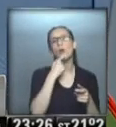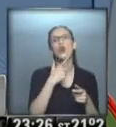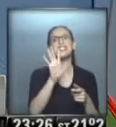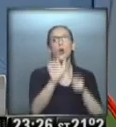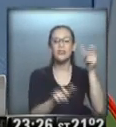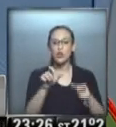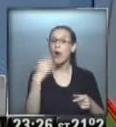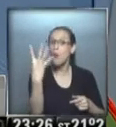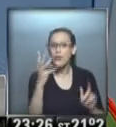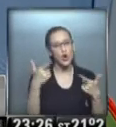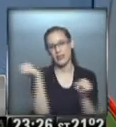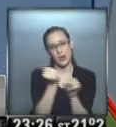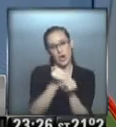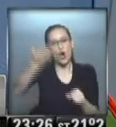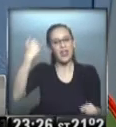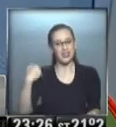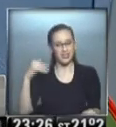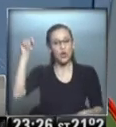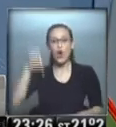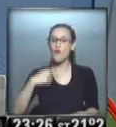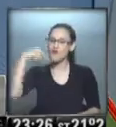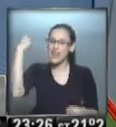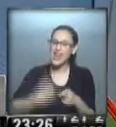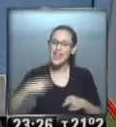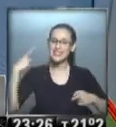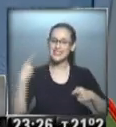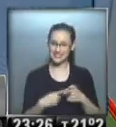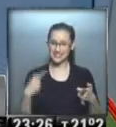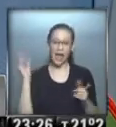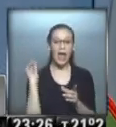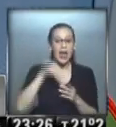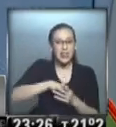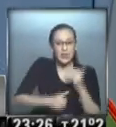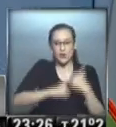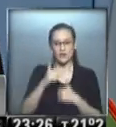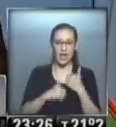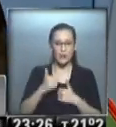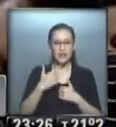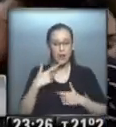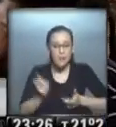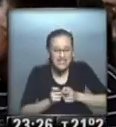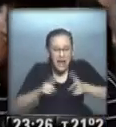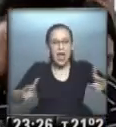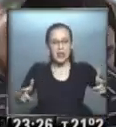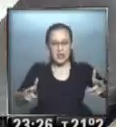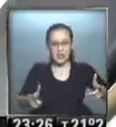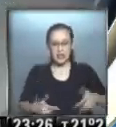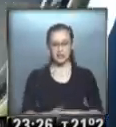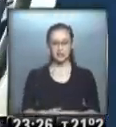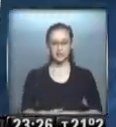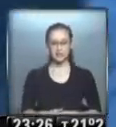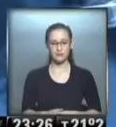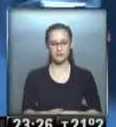trabajo, hoy estamos celebrando adentro de una fábrica su ampliación.